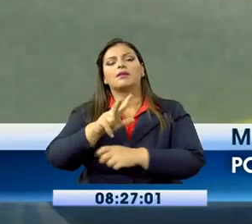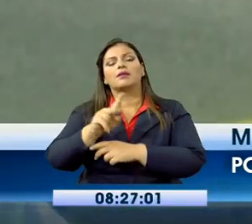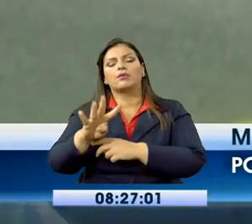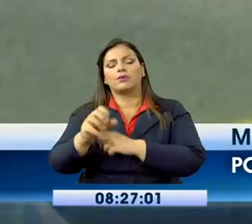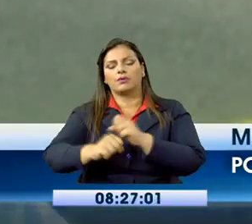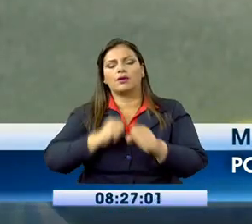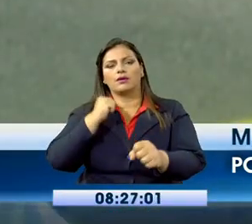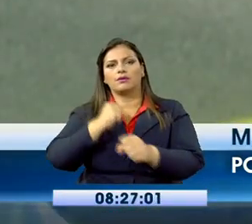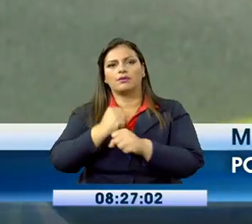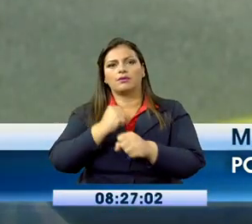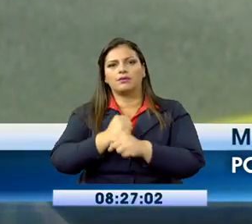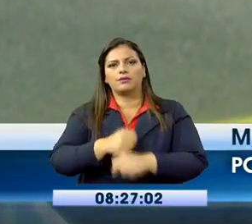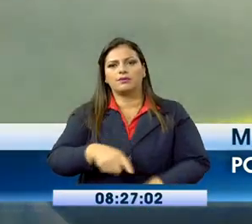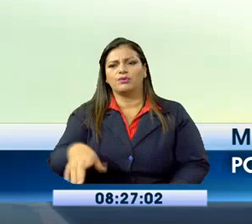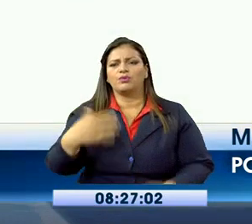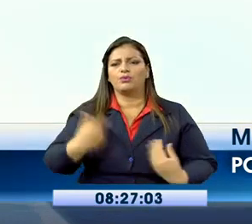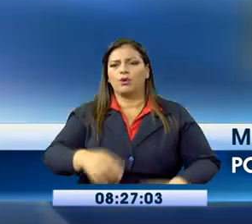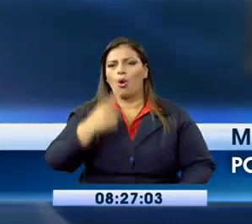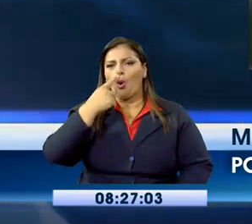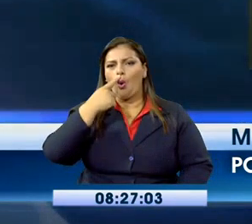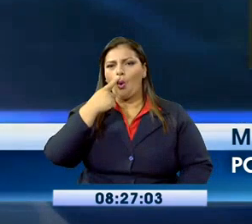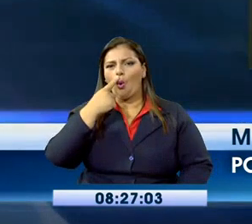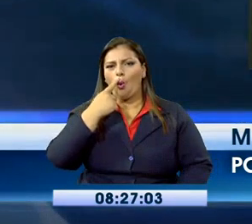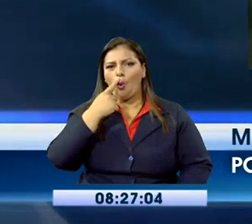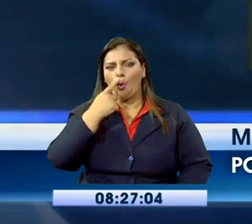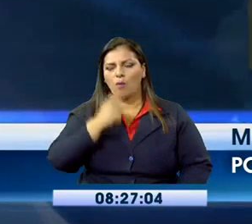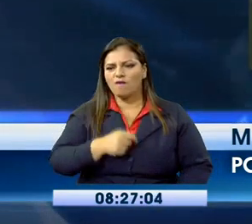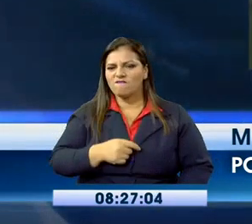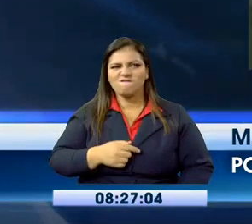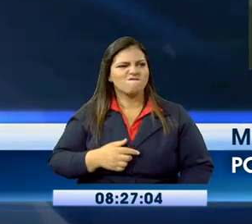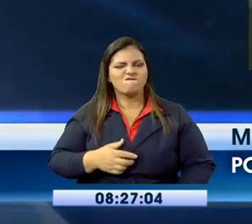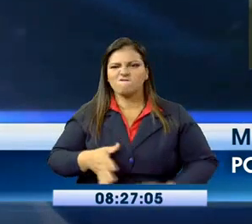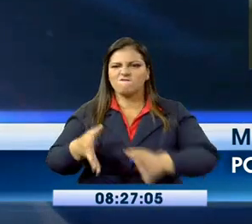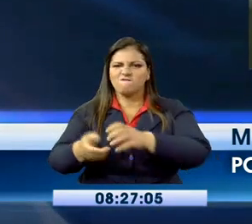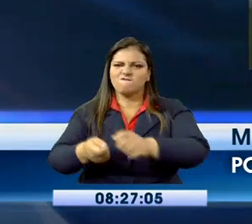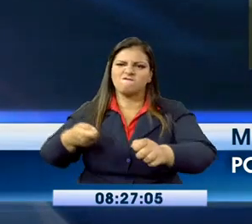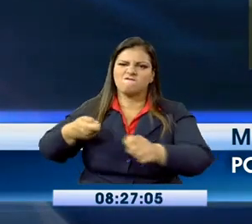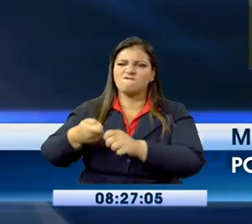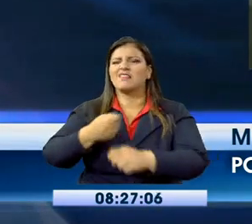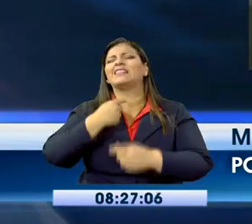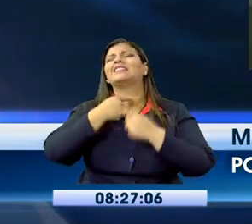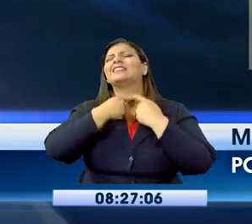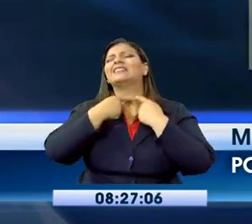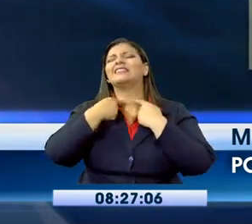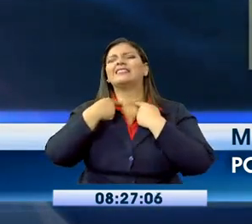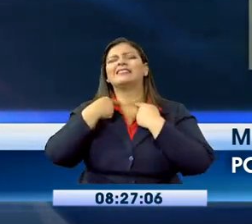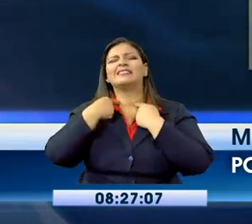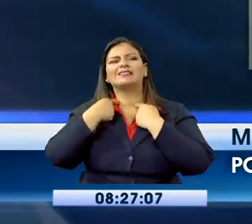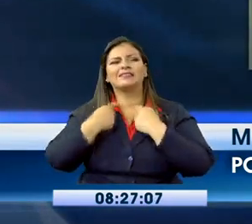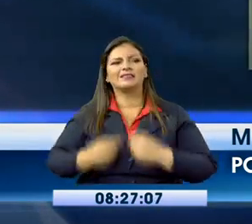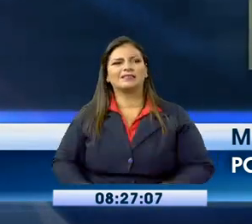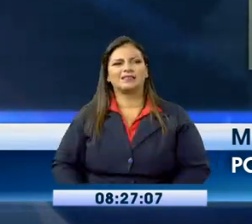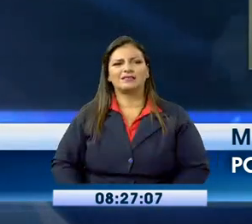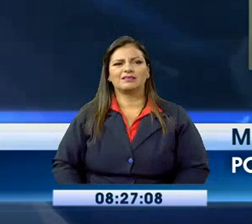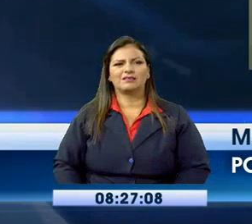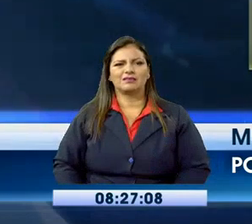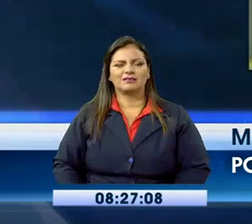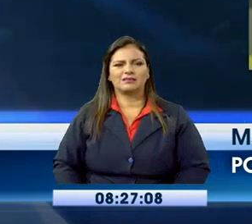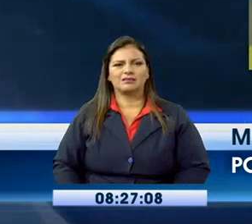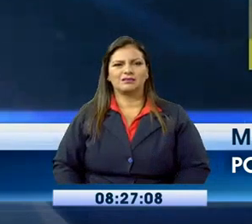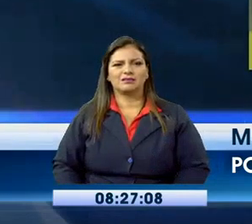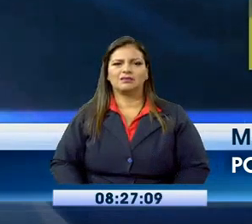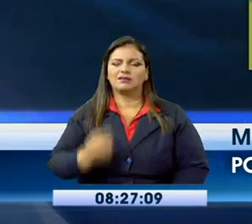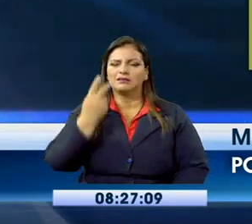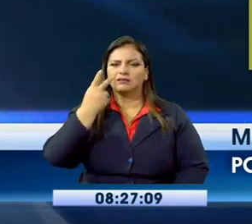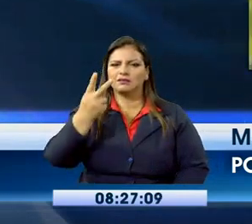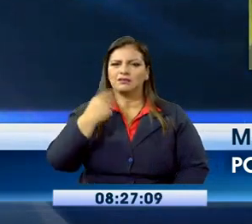asesinarla intentó suicidarse con un corte en el cuello. Encontramos una señora tendida en el piso, la misma que presentaba dos heridas, una en el cuello y